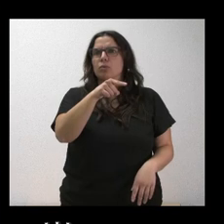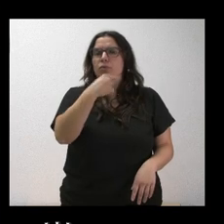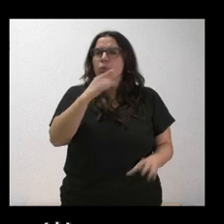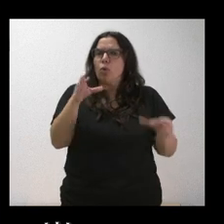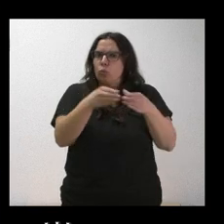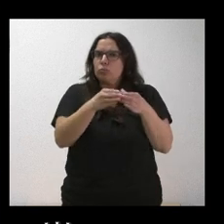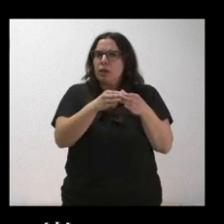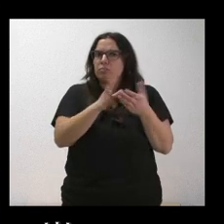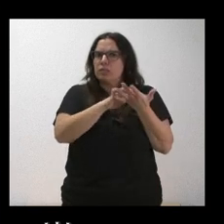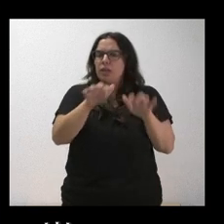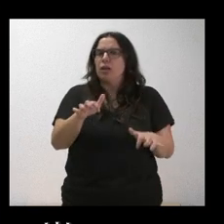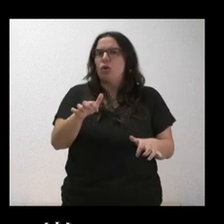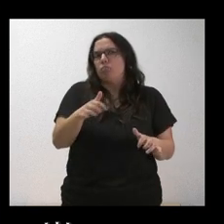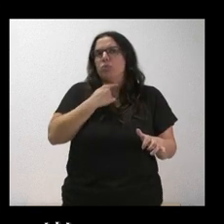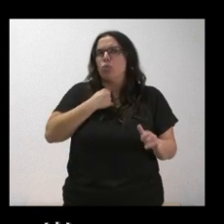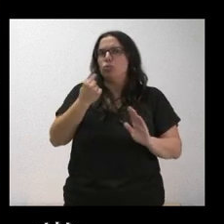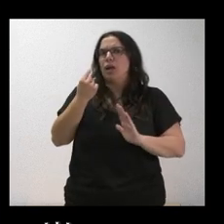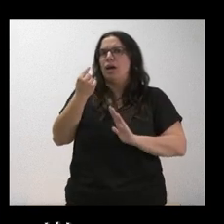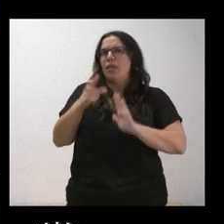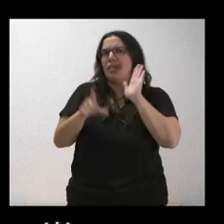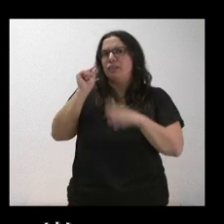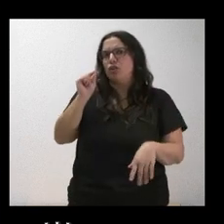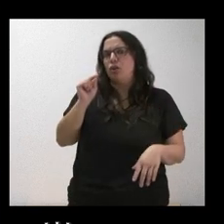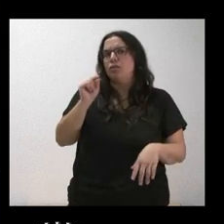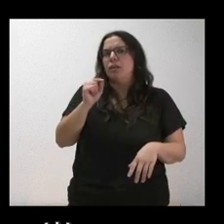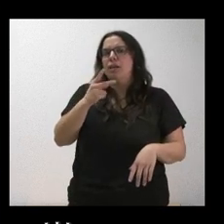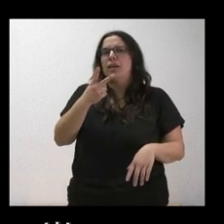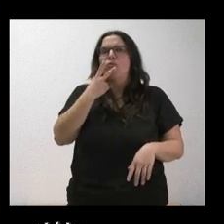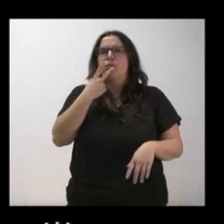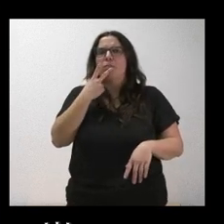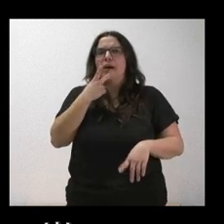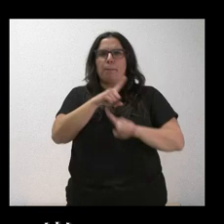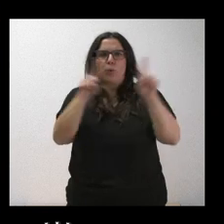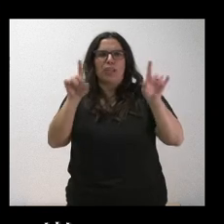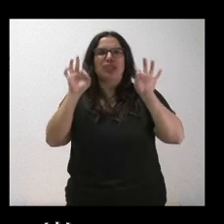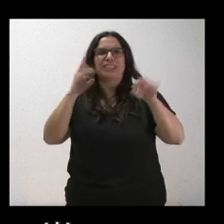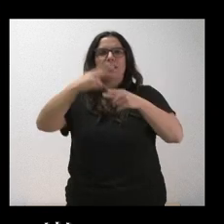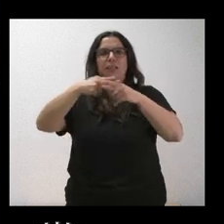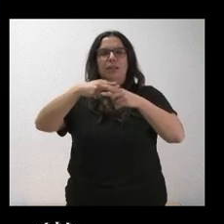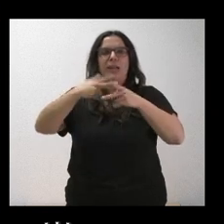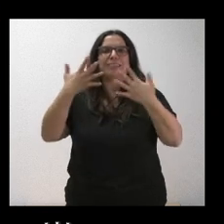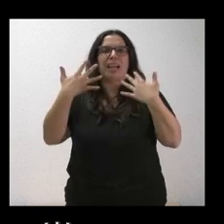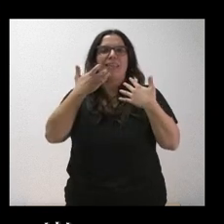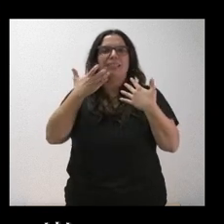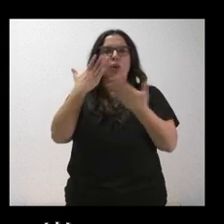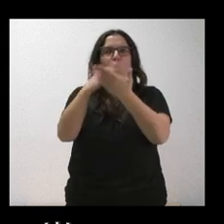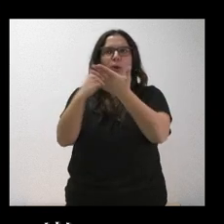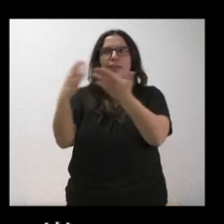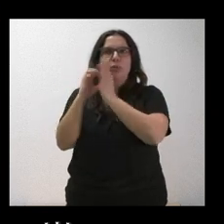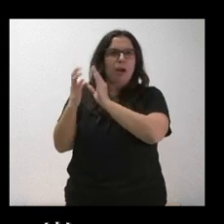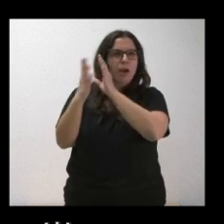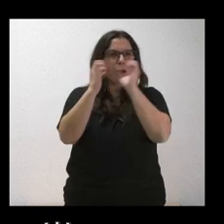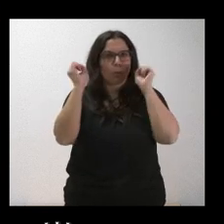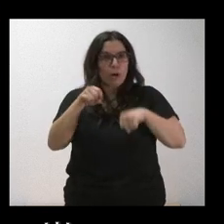partidaria de de esta medida del gobierno de de prohibir fumar en las terrzas si se hace con el consenso de todas las comunidades autónomas no sé si ha